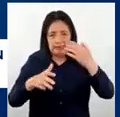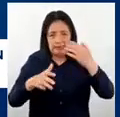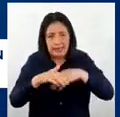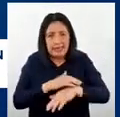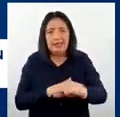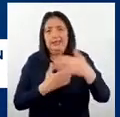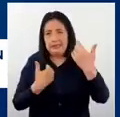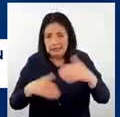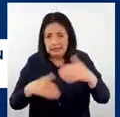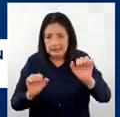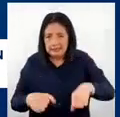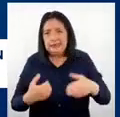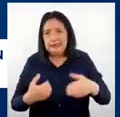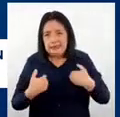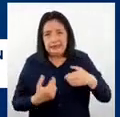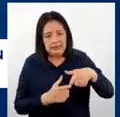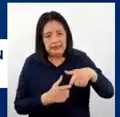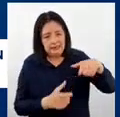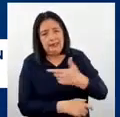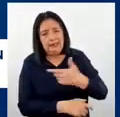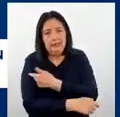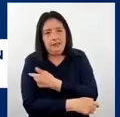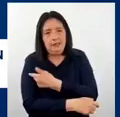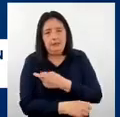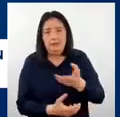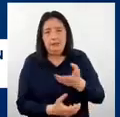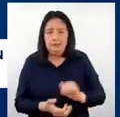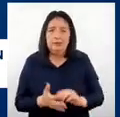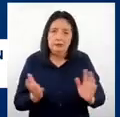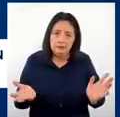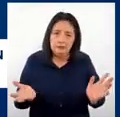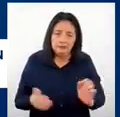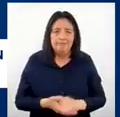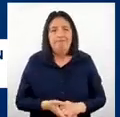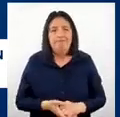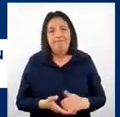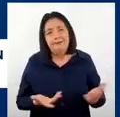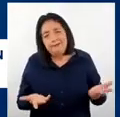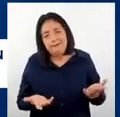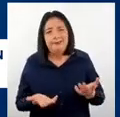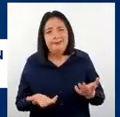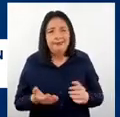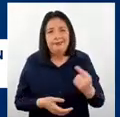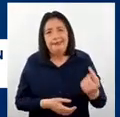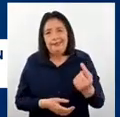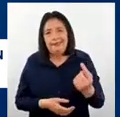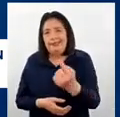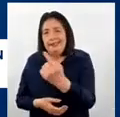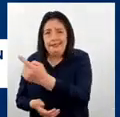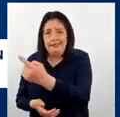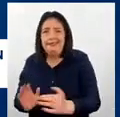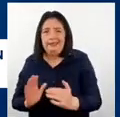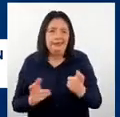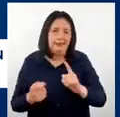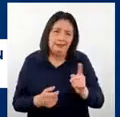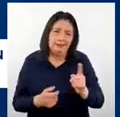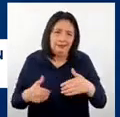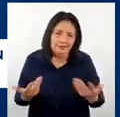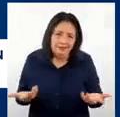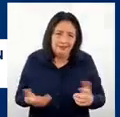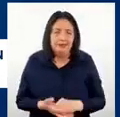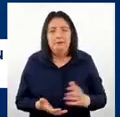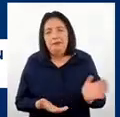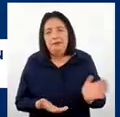cumplen con el carnet de vacunación o con la Ujú, vacunación, entonces eventualmente en cada tienda ya no tendría que realizarse. Es más un tema